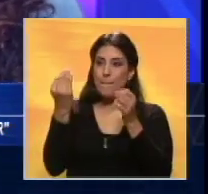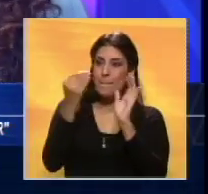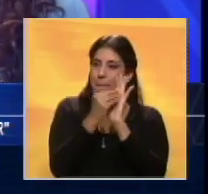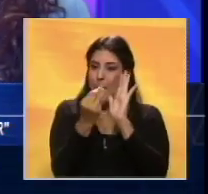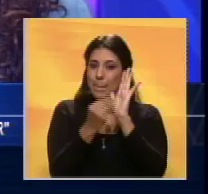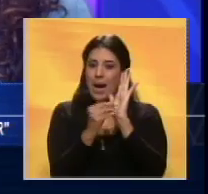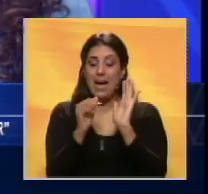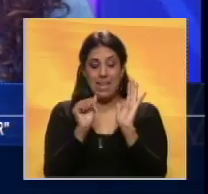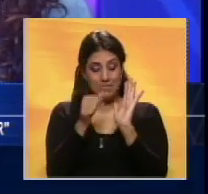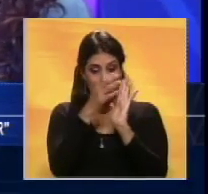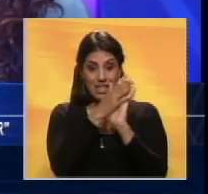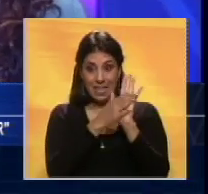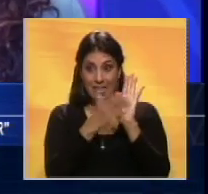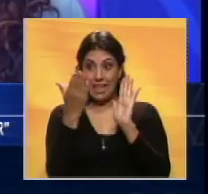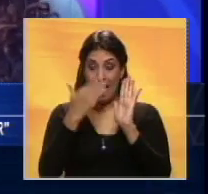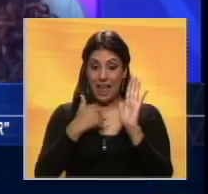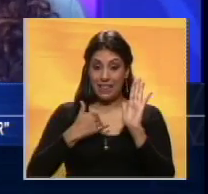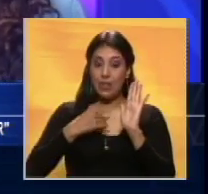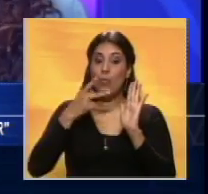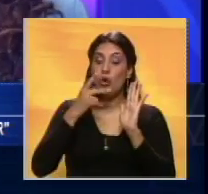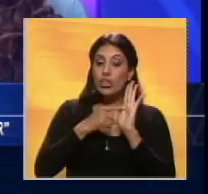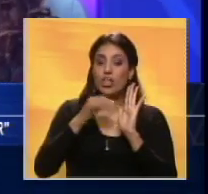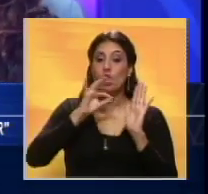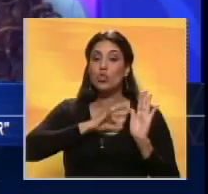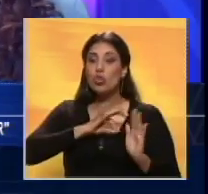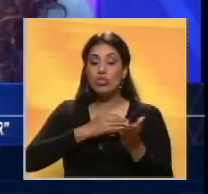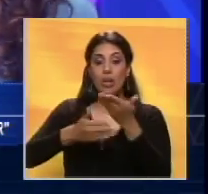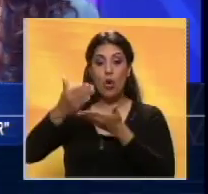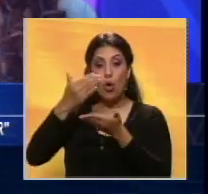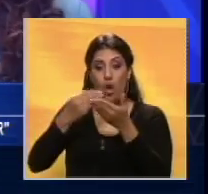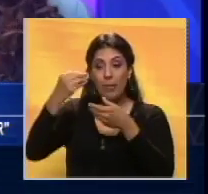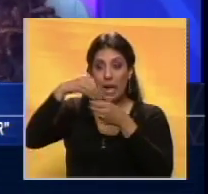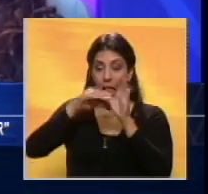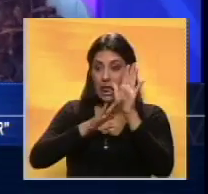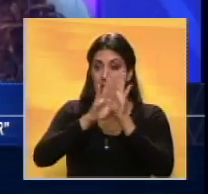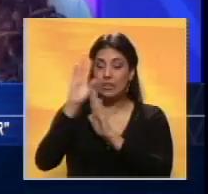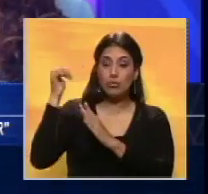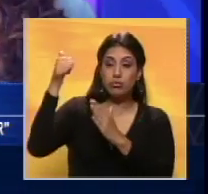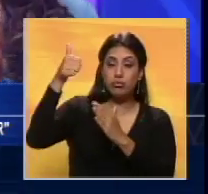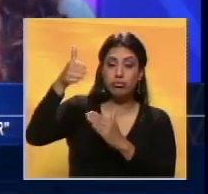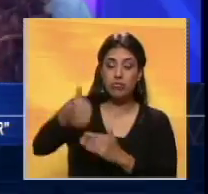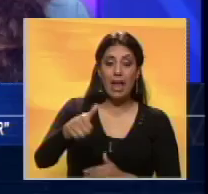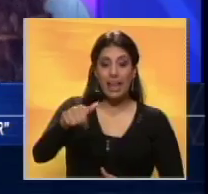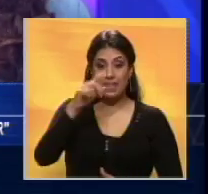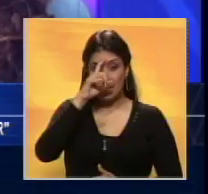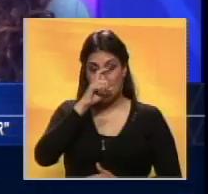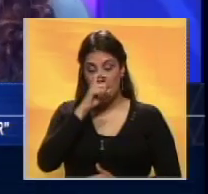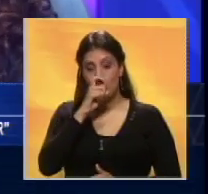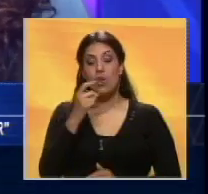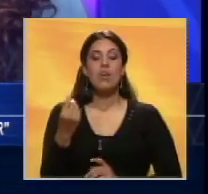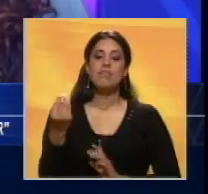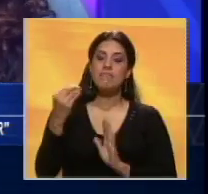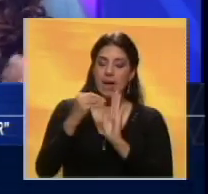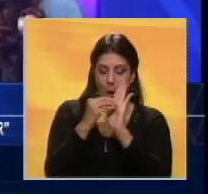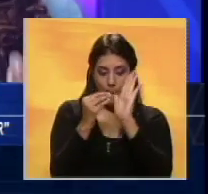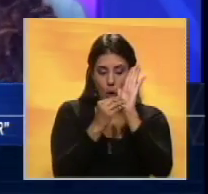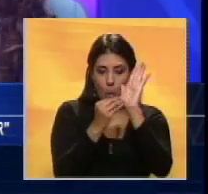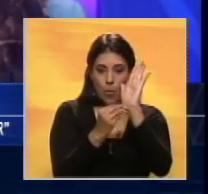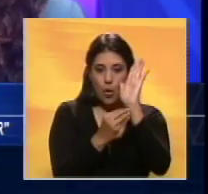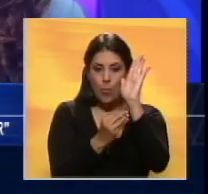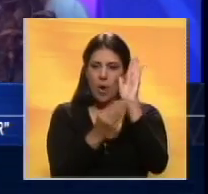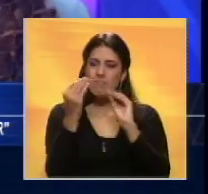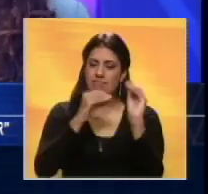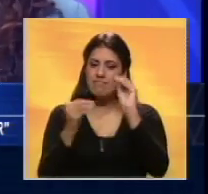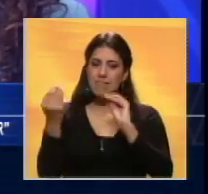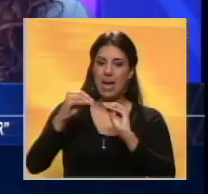es, a partir de la práctica política, social y económica que hemos desarrollado en el país durante todos estos años, ¿qué podemos